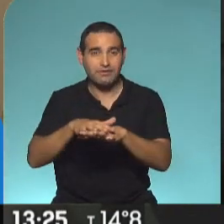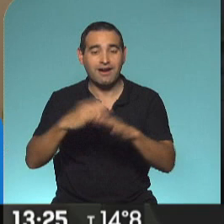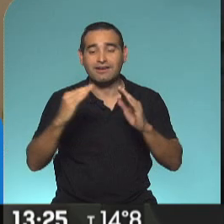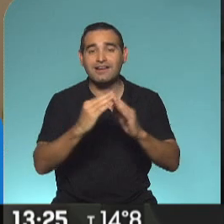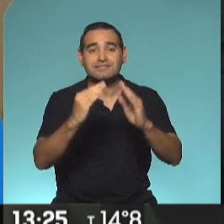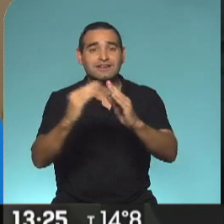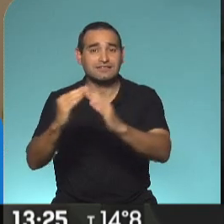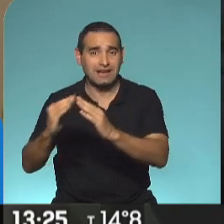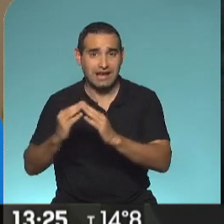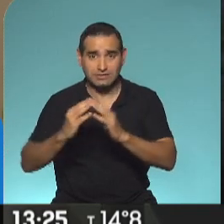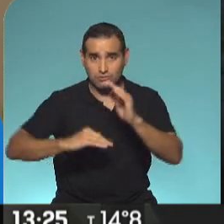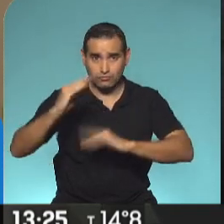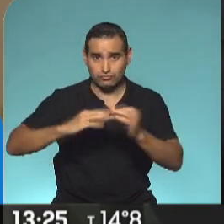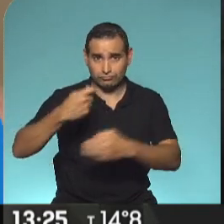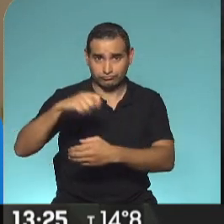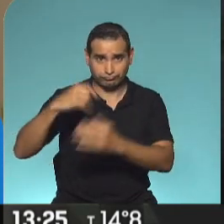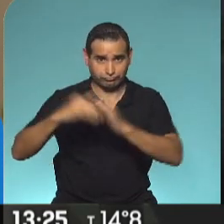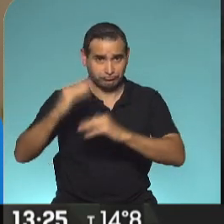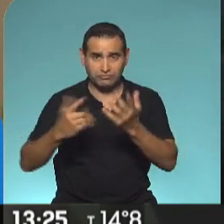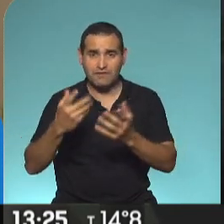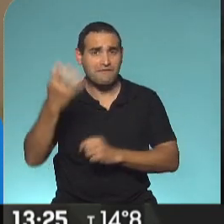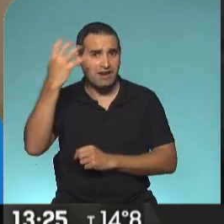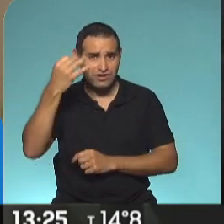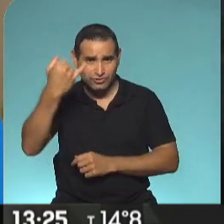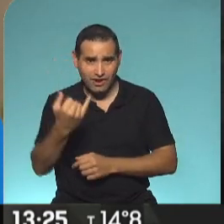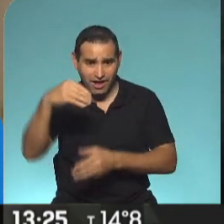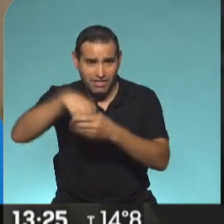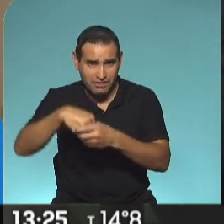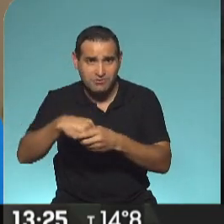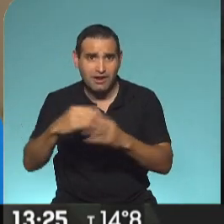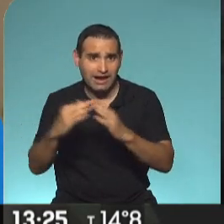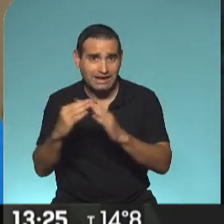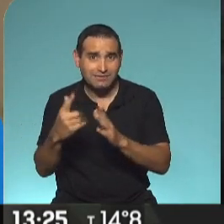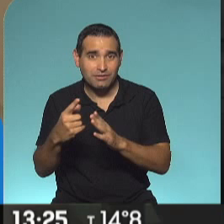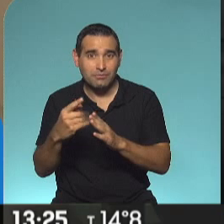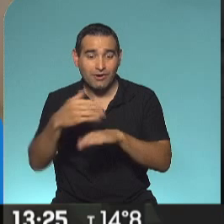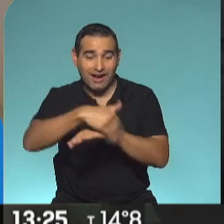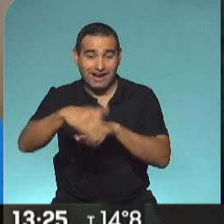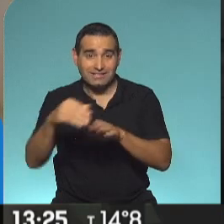casas de material, con baños, pero cruzando la